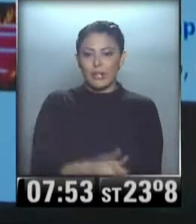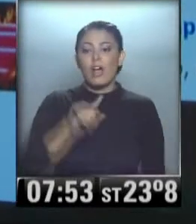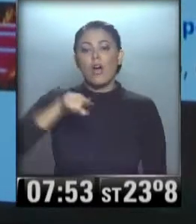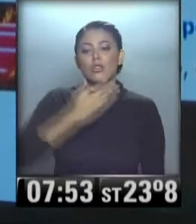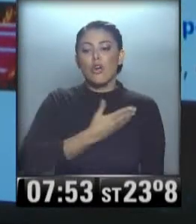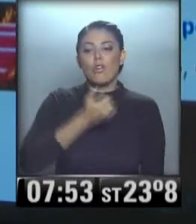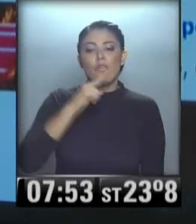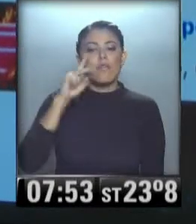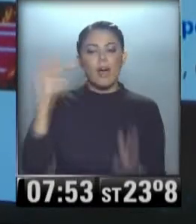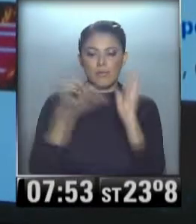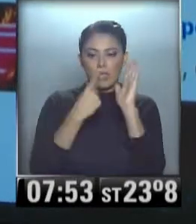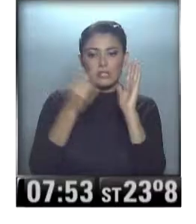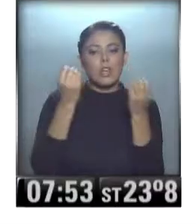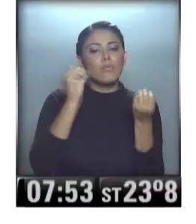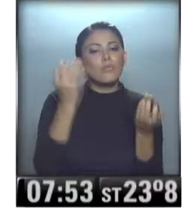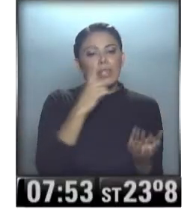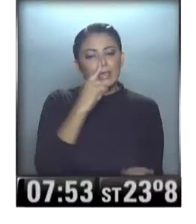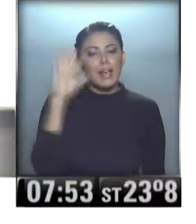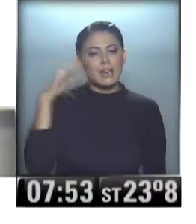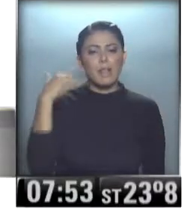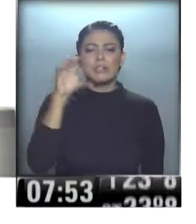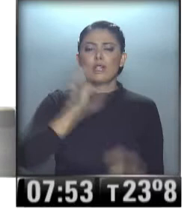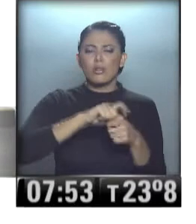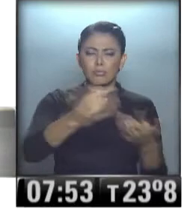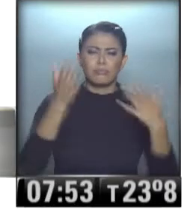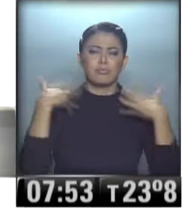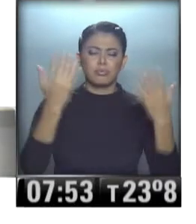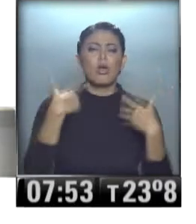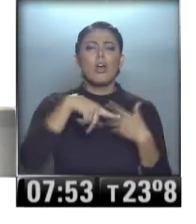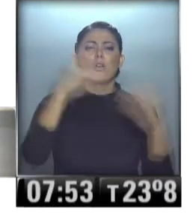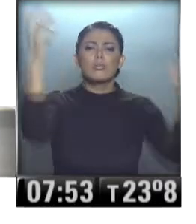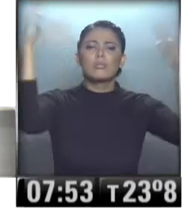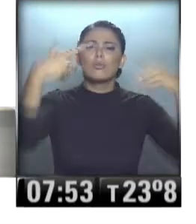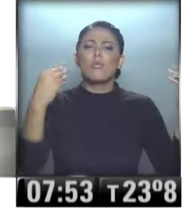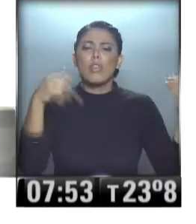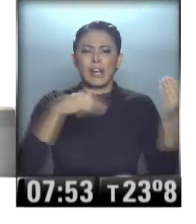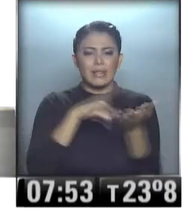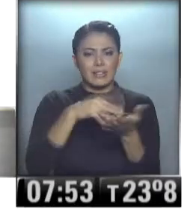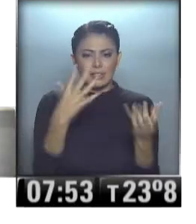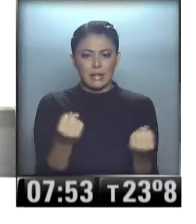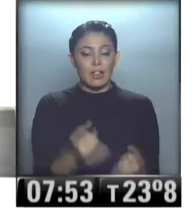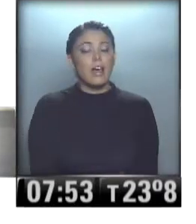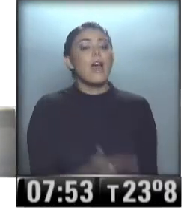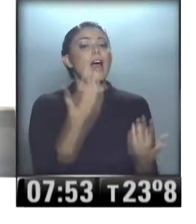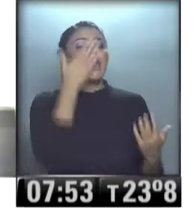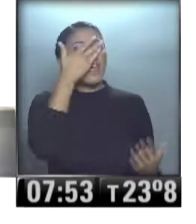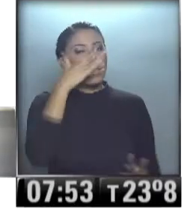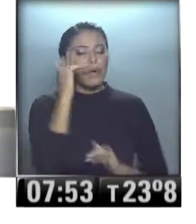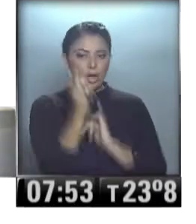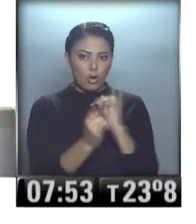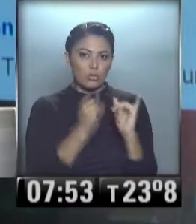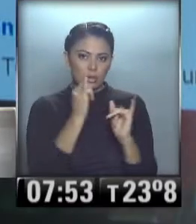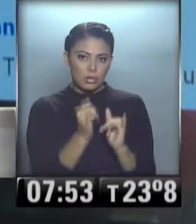Buen día, Nadia, en Santiago del Estero ya hace mucho calor. ¿Cuándo va a llover? Por aquí tenemos mucha sequía. Fabio, querido, enseguida vamos a ver el mapa de las